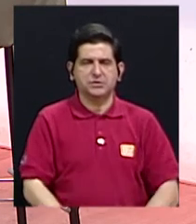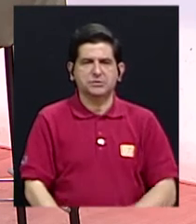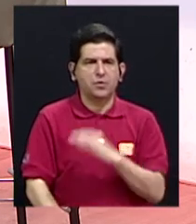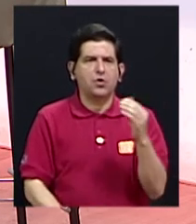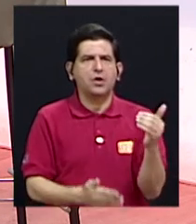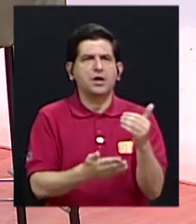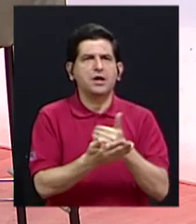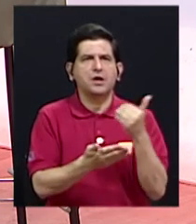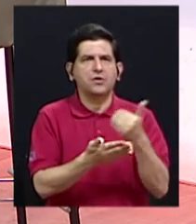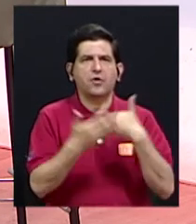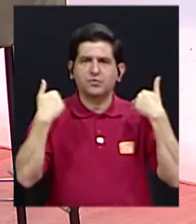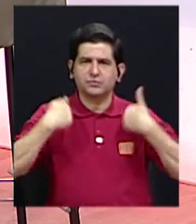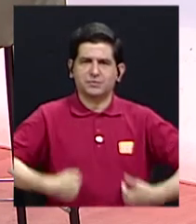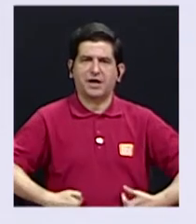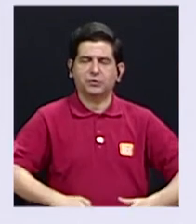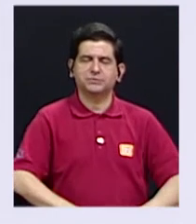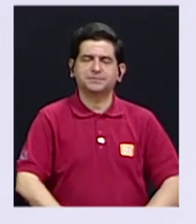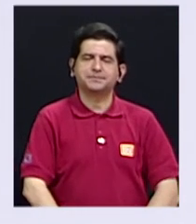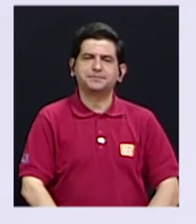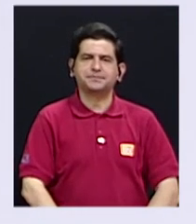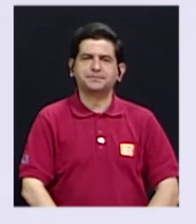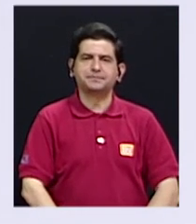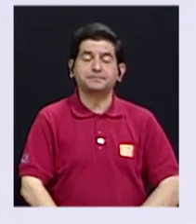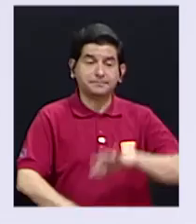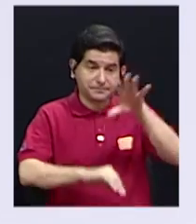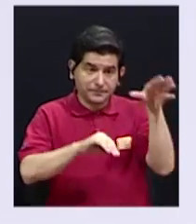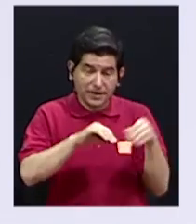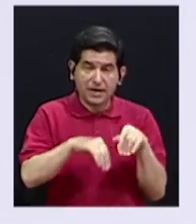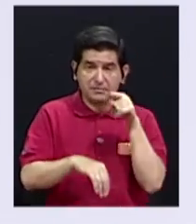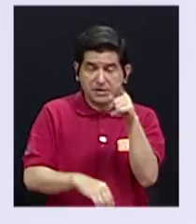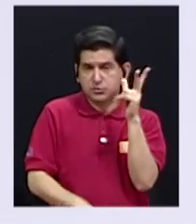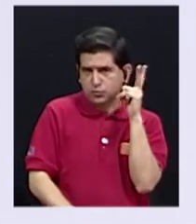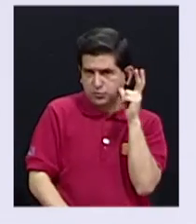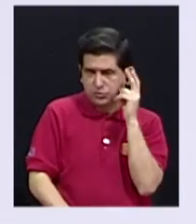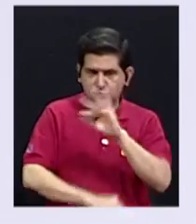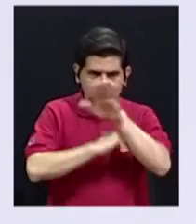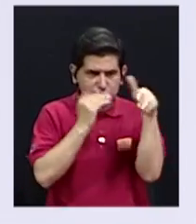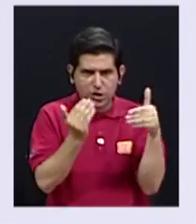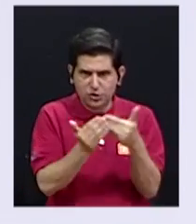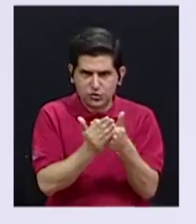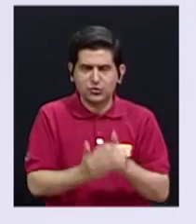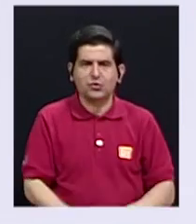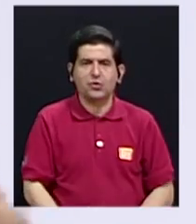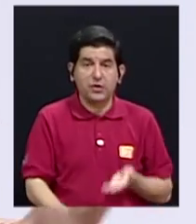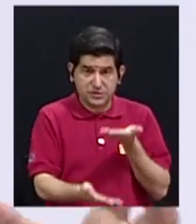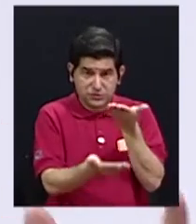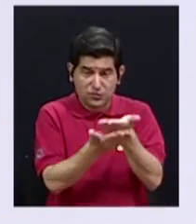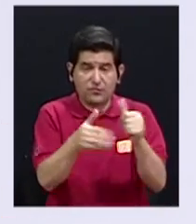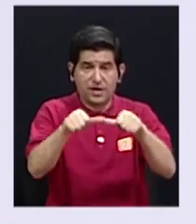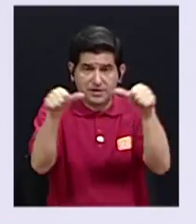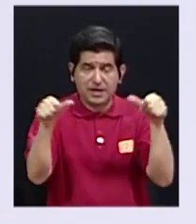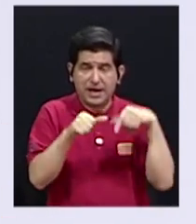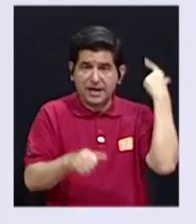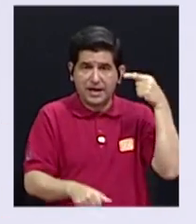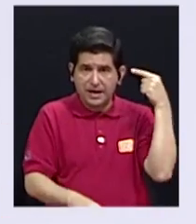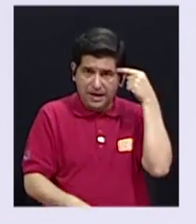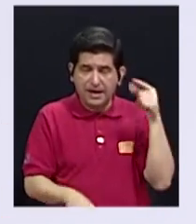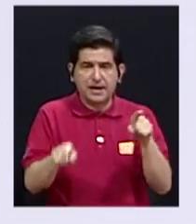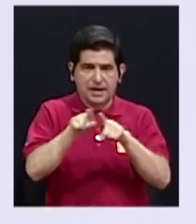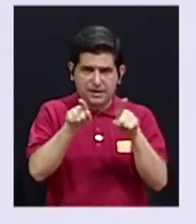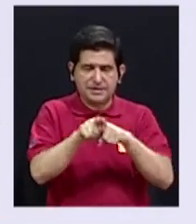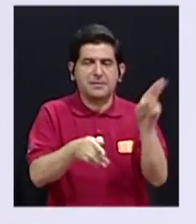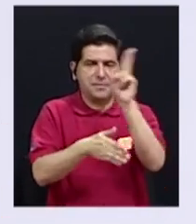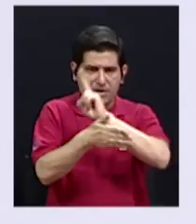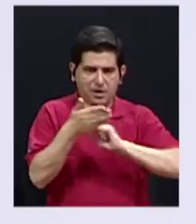recursos recursos humanos verdad que además si usted oye casi todas ellas se ofertan tanto en el sector estatal como en las